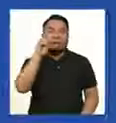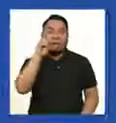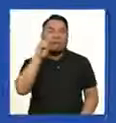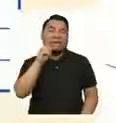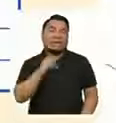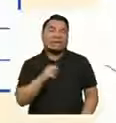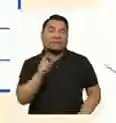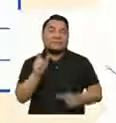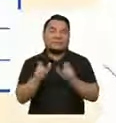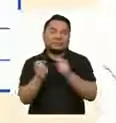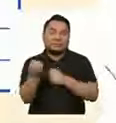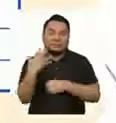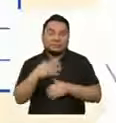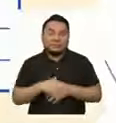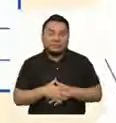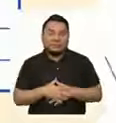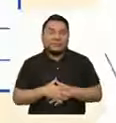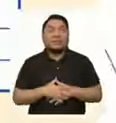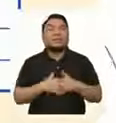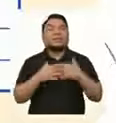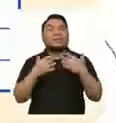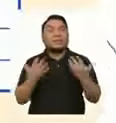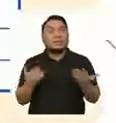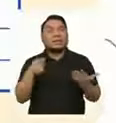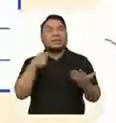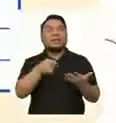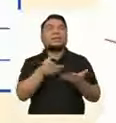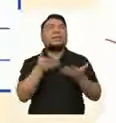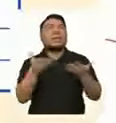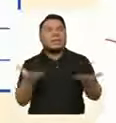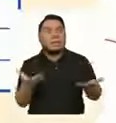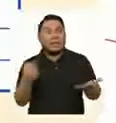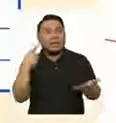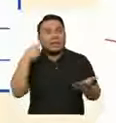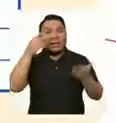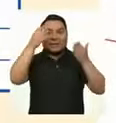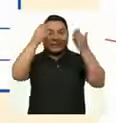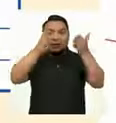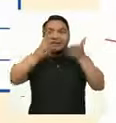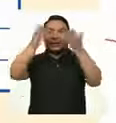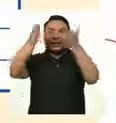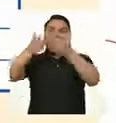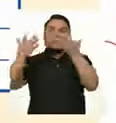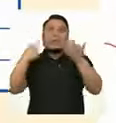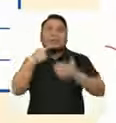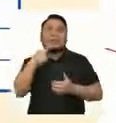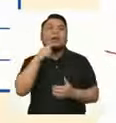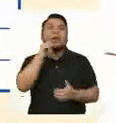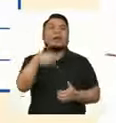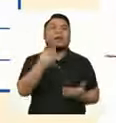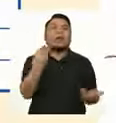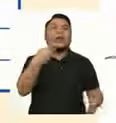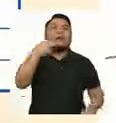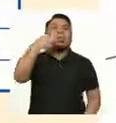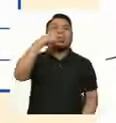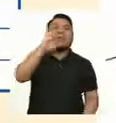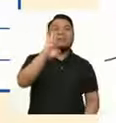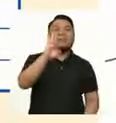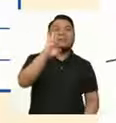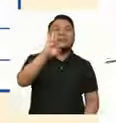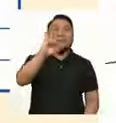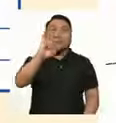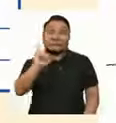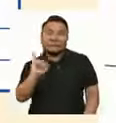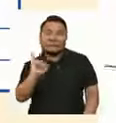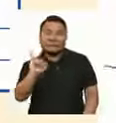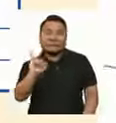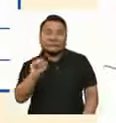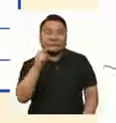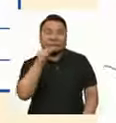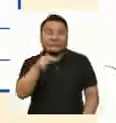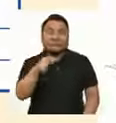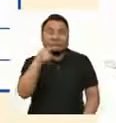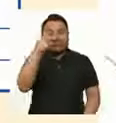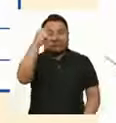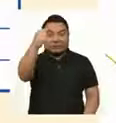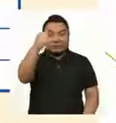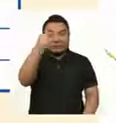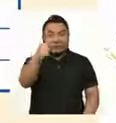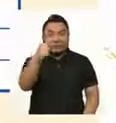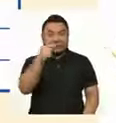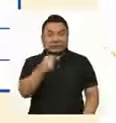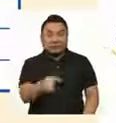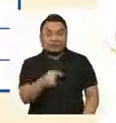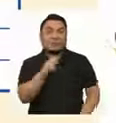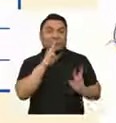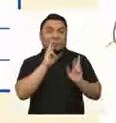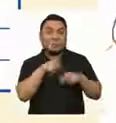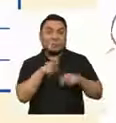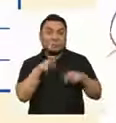rayitas. De las cuales tenemos que la frecuencia absoluta f sub i. Para cada criterio de la